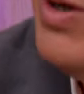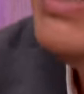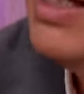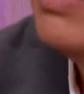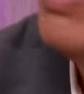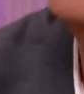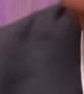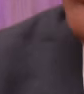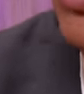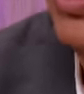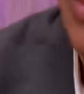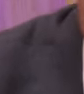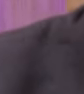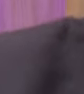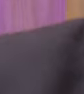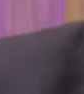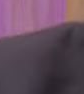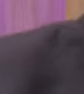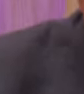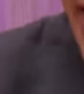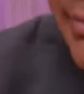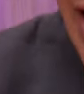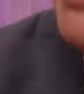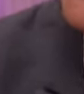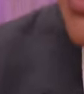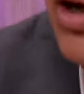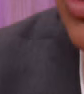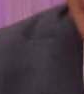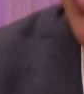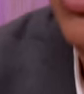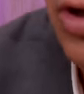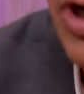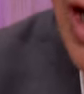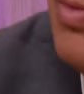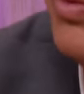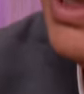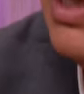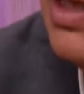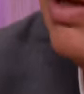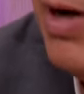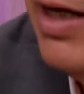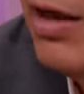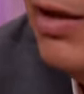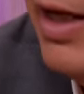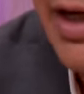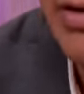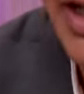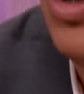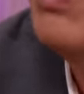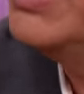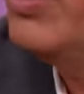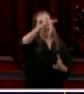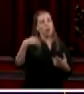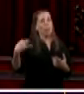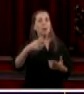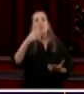de provincias va directo a la corte porque hay otras cuestiones que van a terminar en la corte pero los reclamos provinciales van tiene